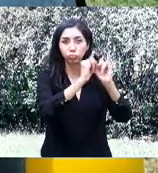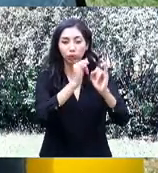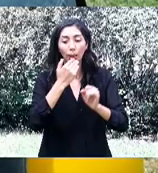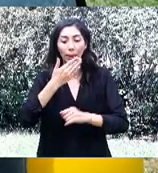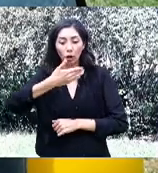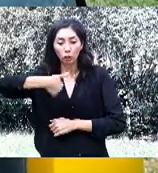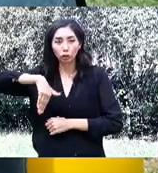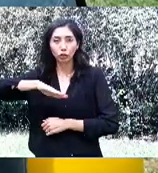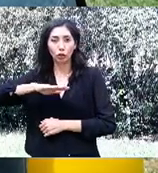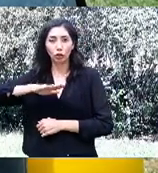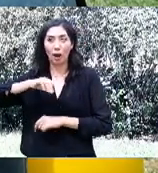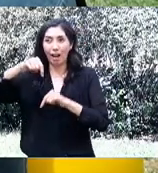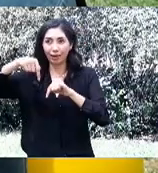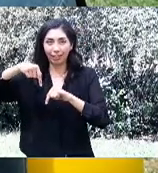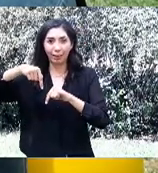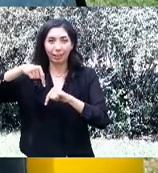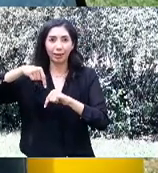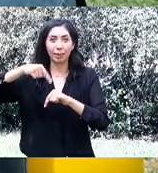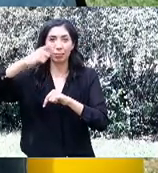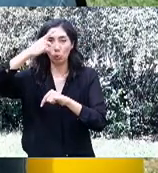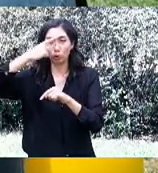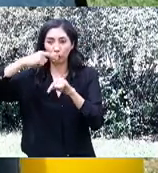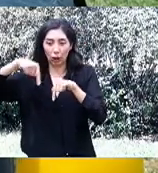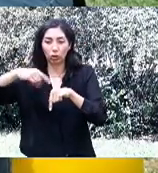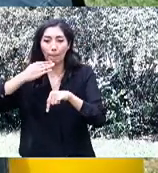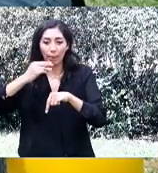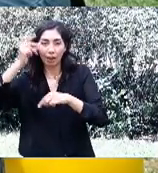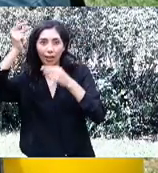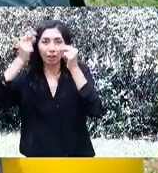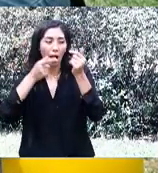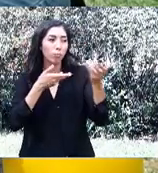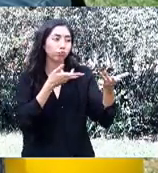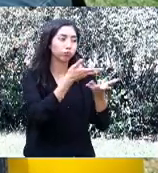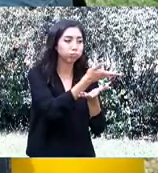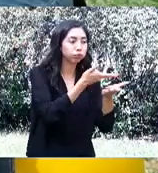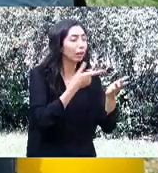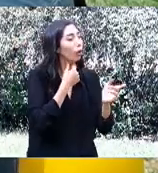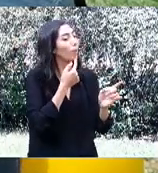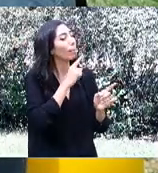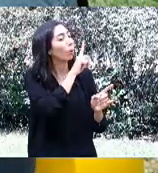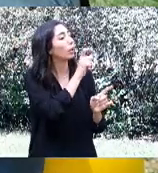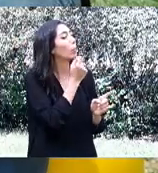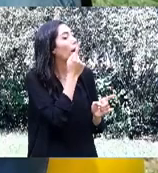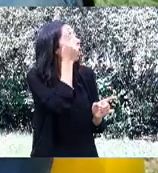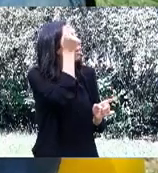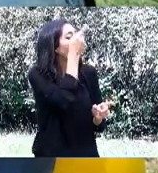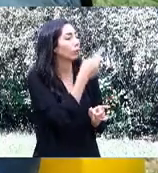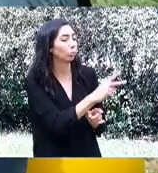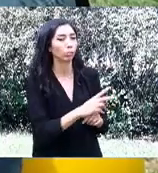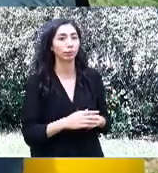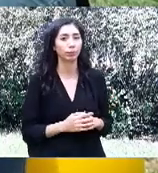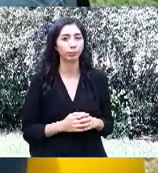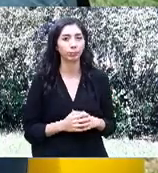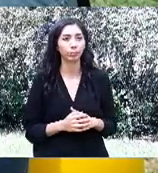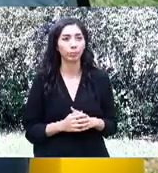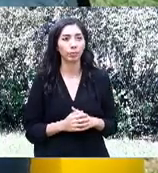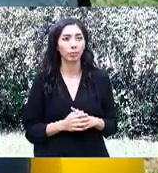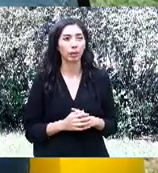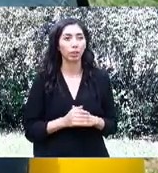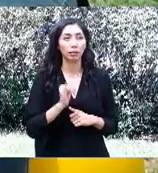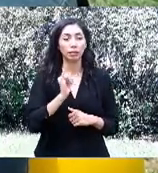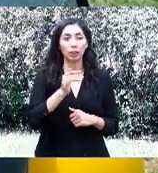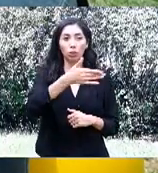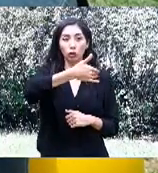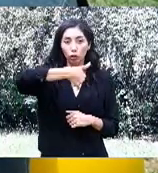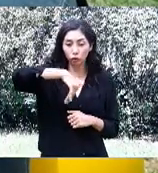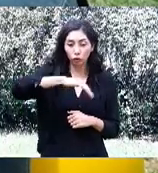centro interactivo de los conocimientos y quería preguntarte un poco acerca de de esa iniciativa bueno para nosotras cuando